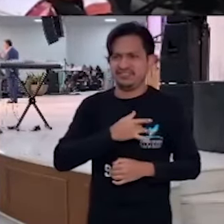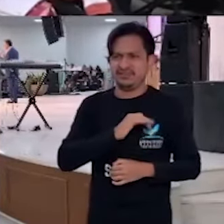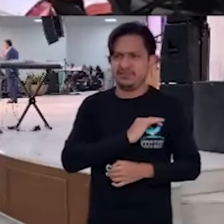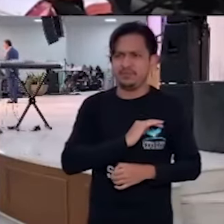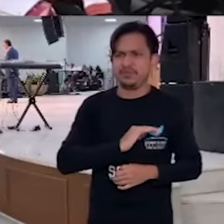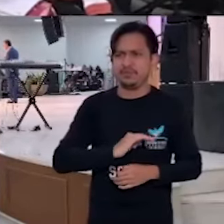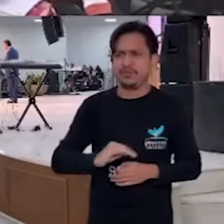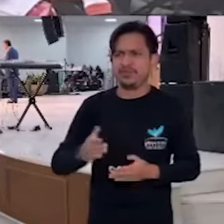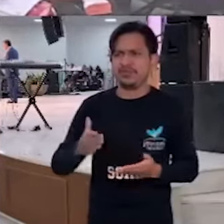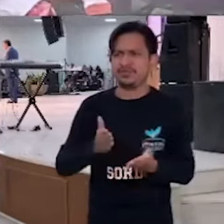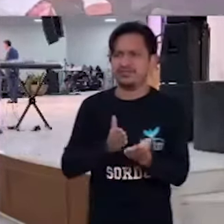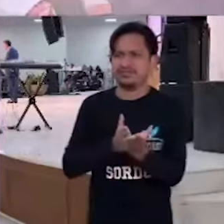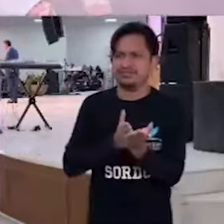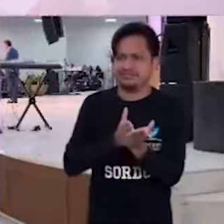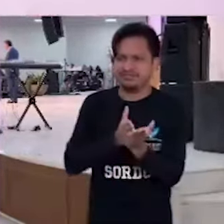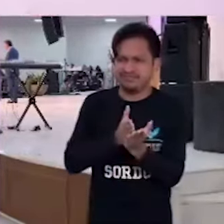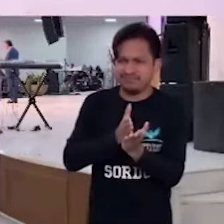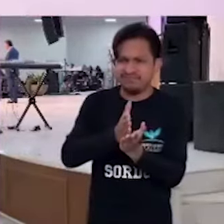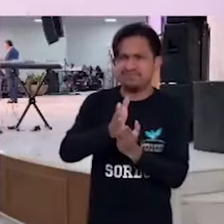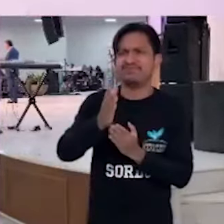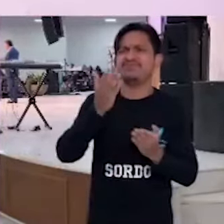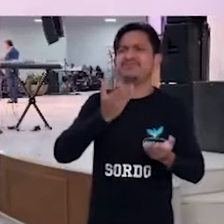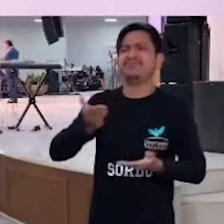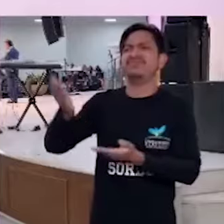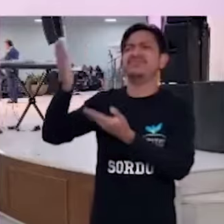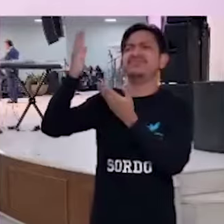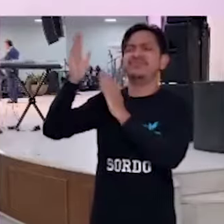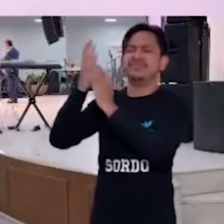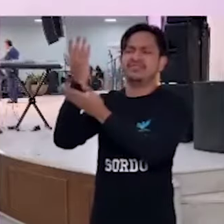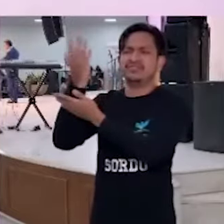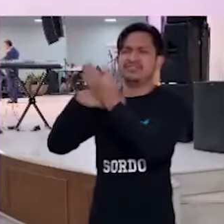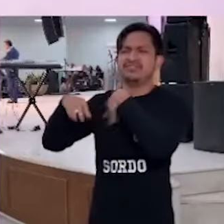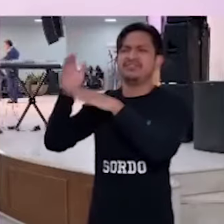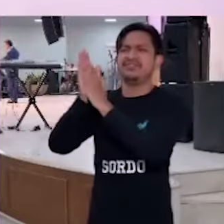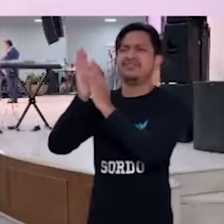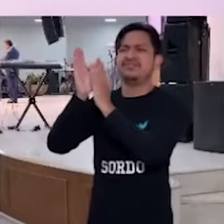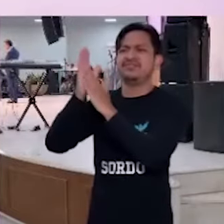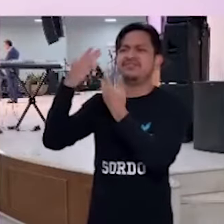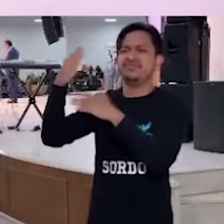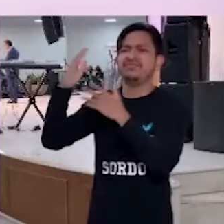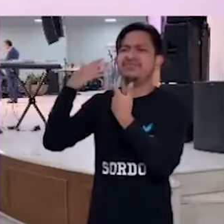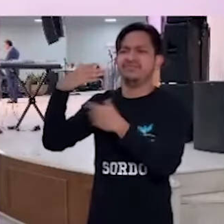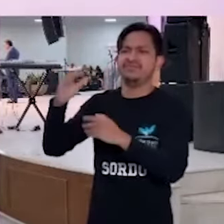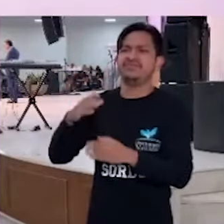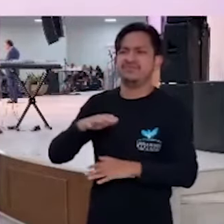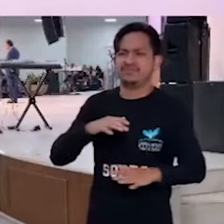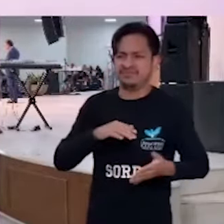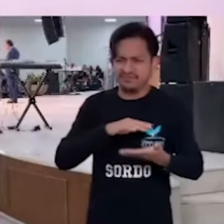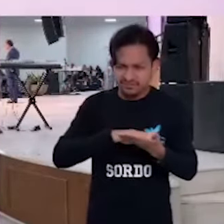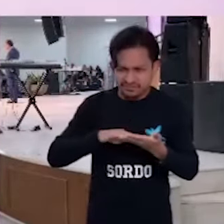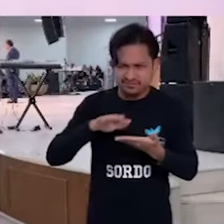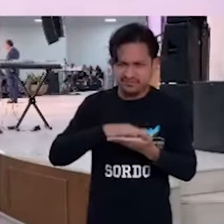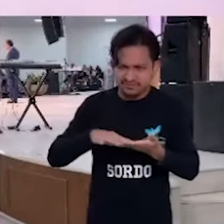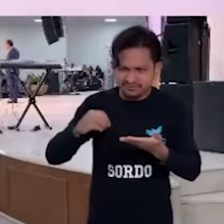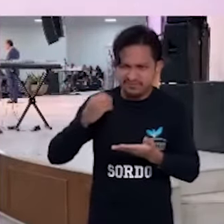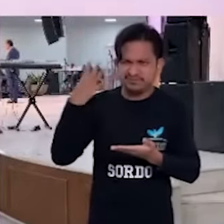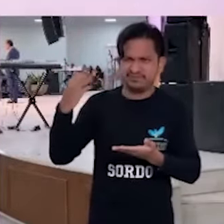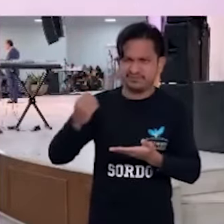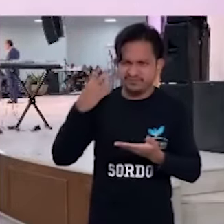esa exaltación a ti. Ahora háblanos a través de tu palabra, Señor, y que este tema, que es un